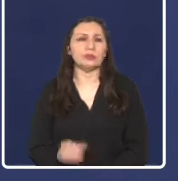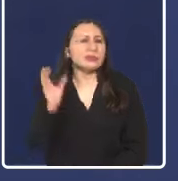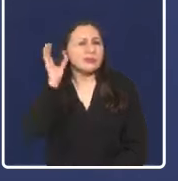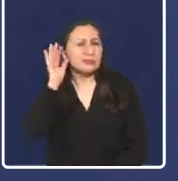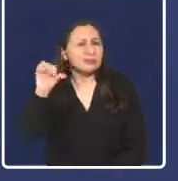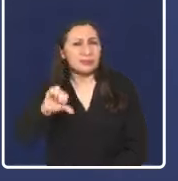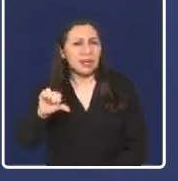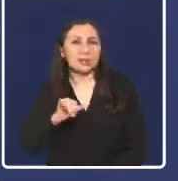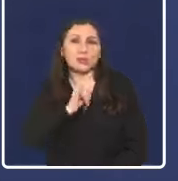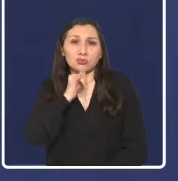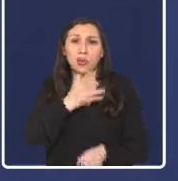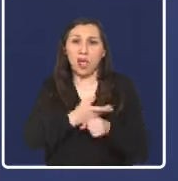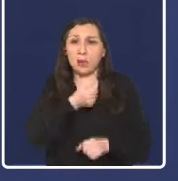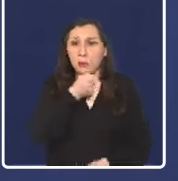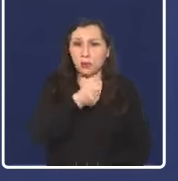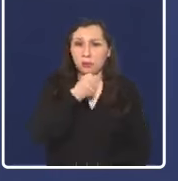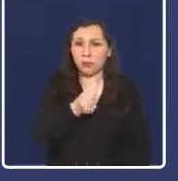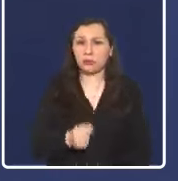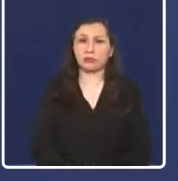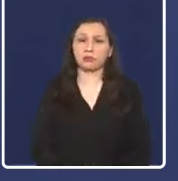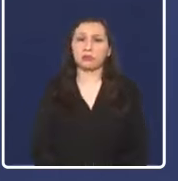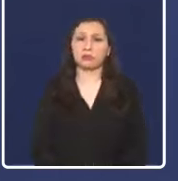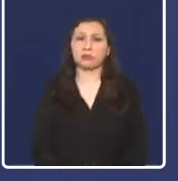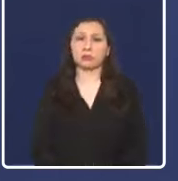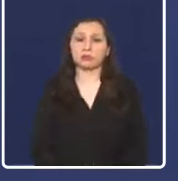Te escucho mal, no sé si hay un micrófono.